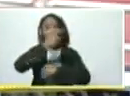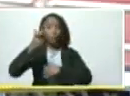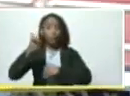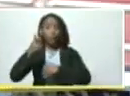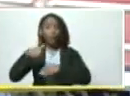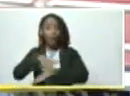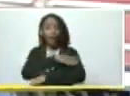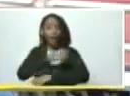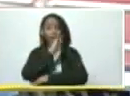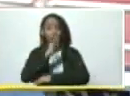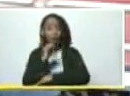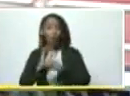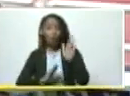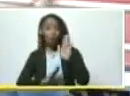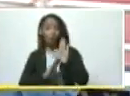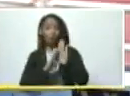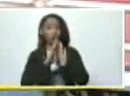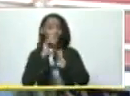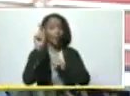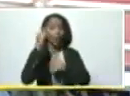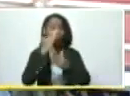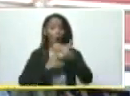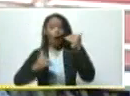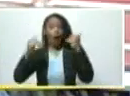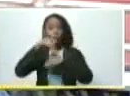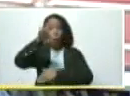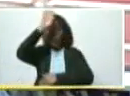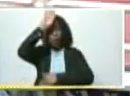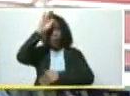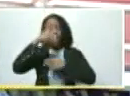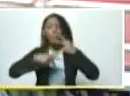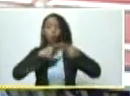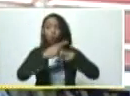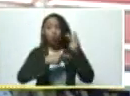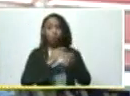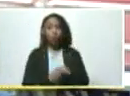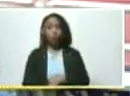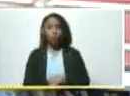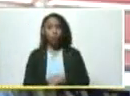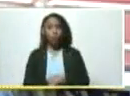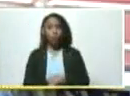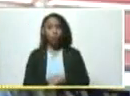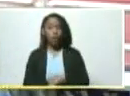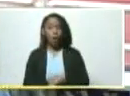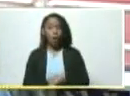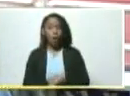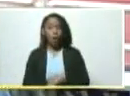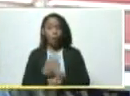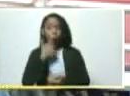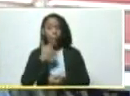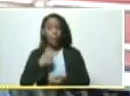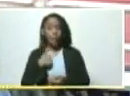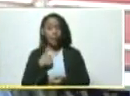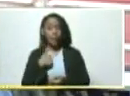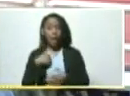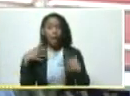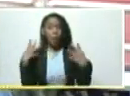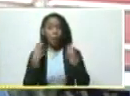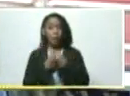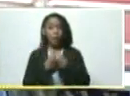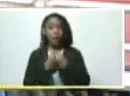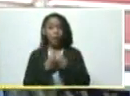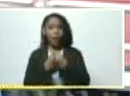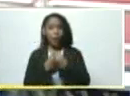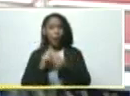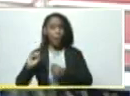Zulia subió a los Altos de La Vega y produce. Ah, lo que me decía la compañera,